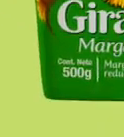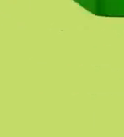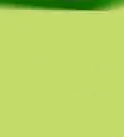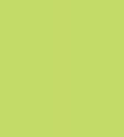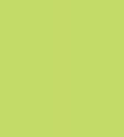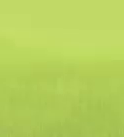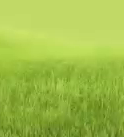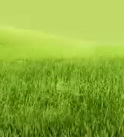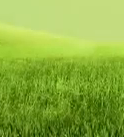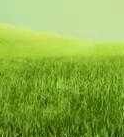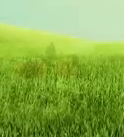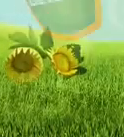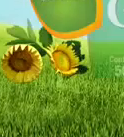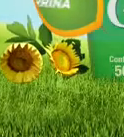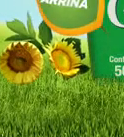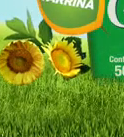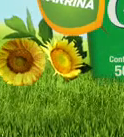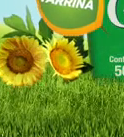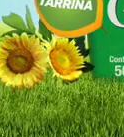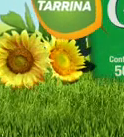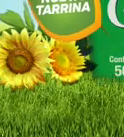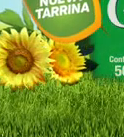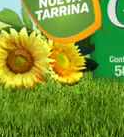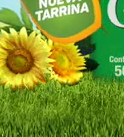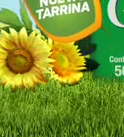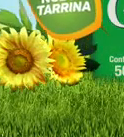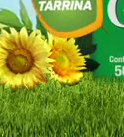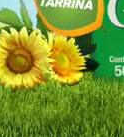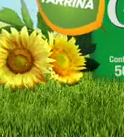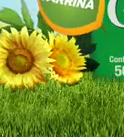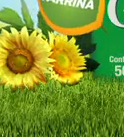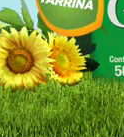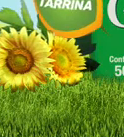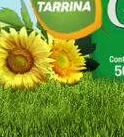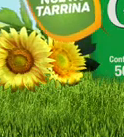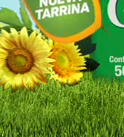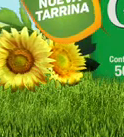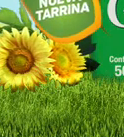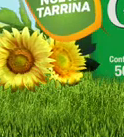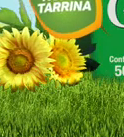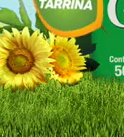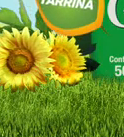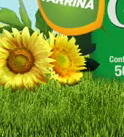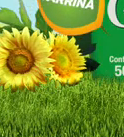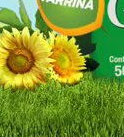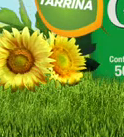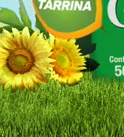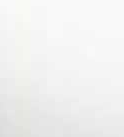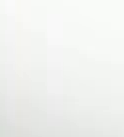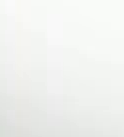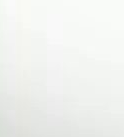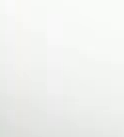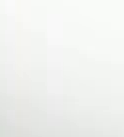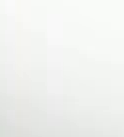Así, con Margarina Girasol, nos reinventamos para ti y para el mundo.